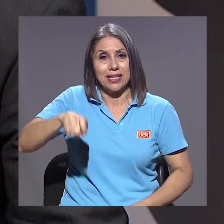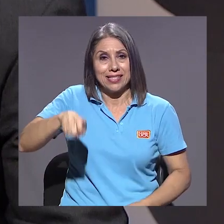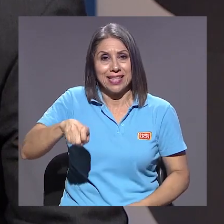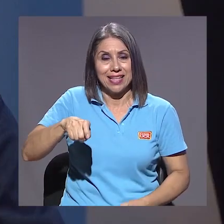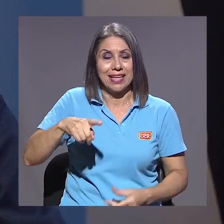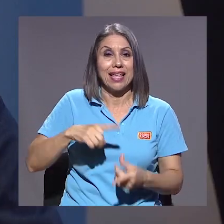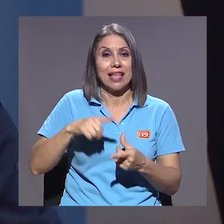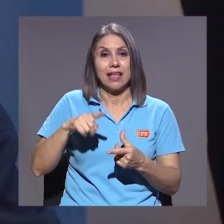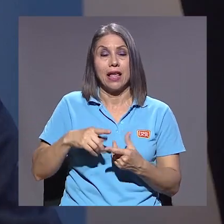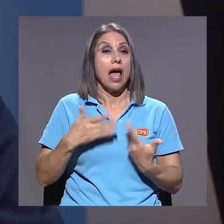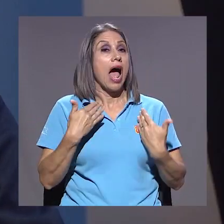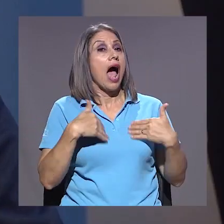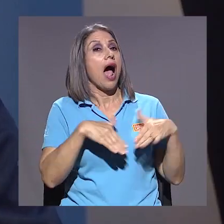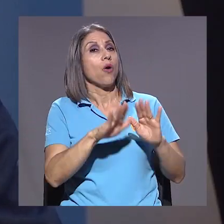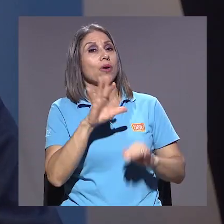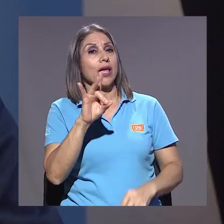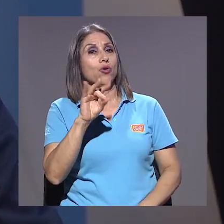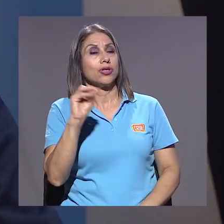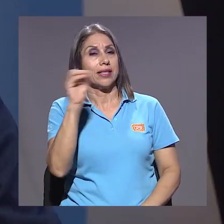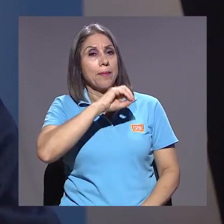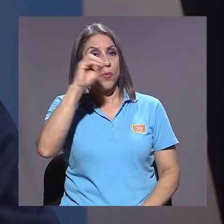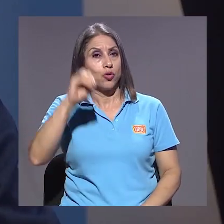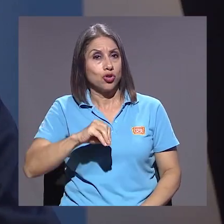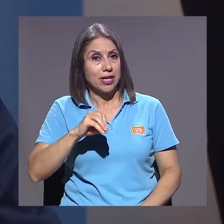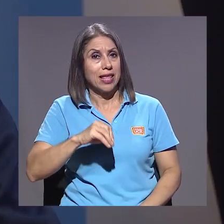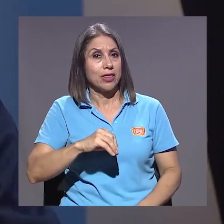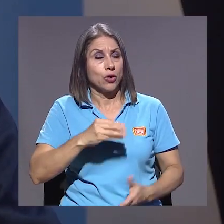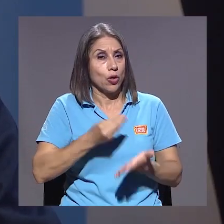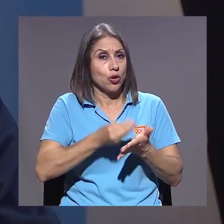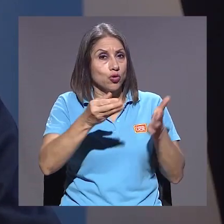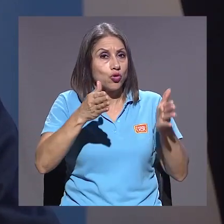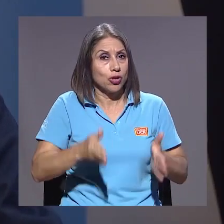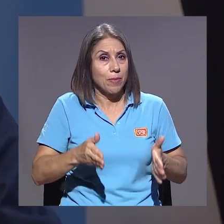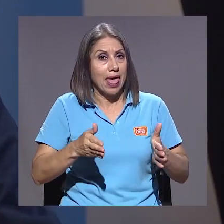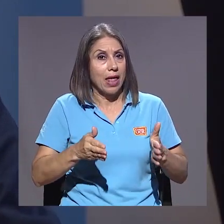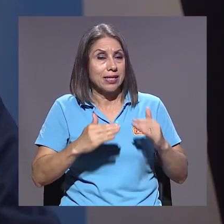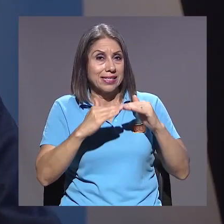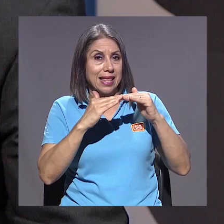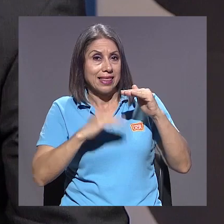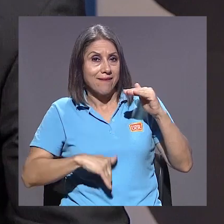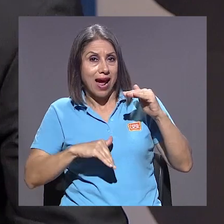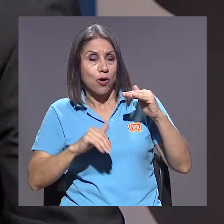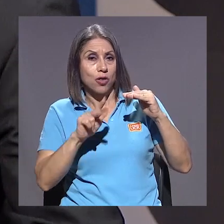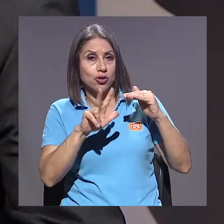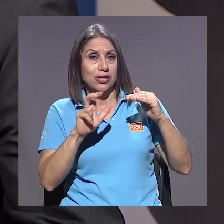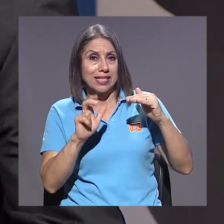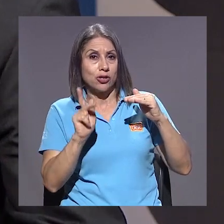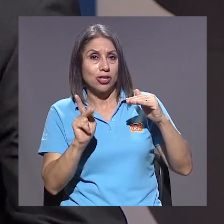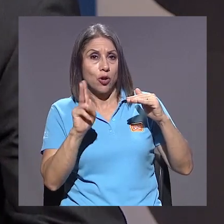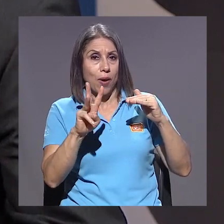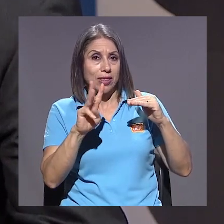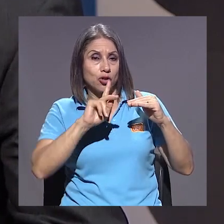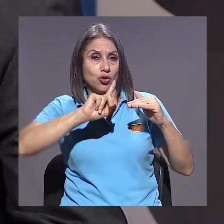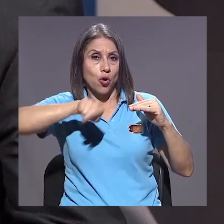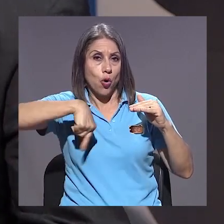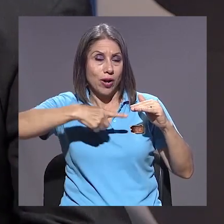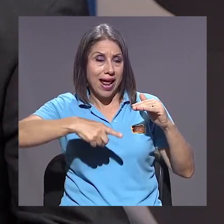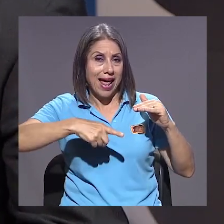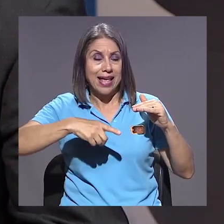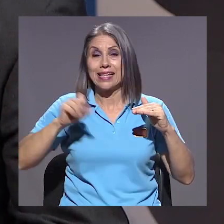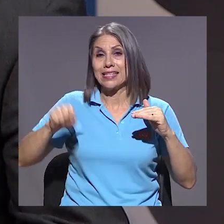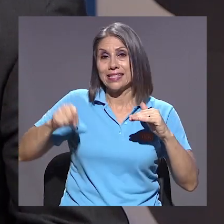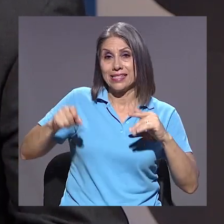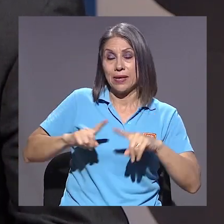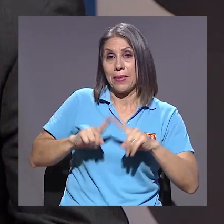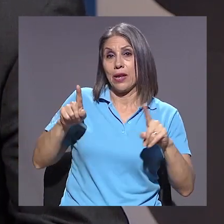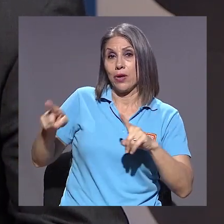ese costo. Aunque el 80% de los consumidores está por debajo de los 300 kWh. Sí, ¿verdad? pero resulta que eso